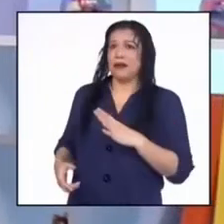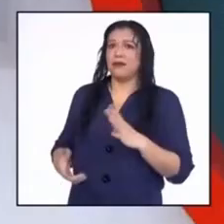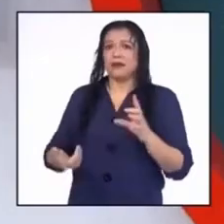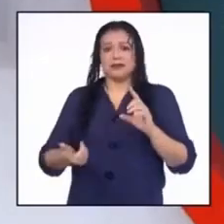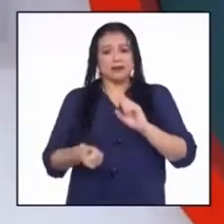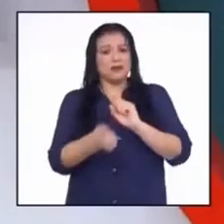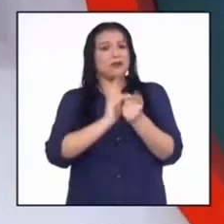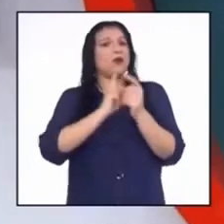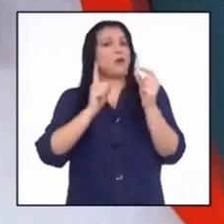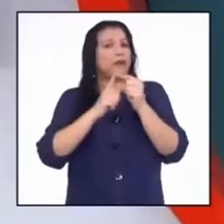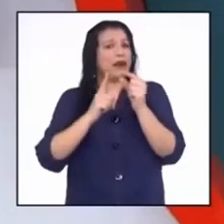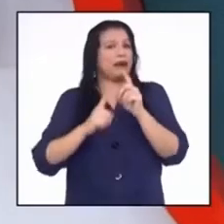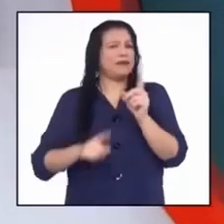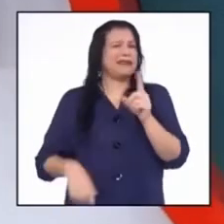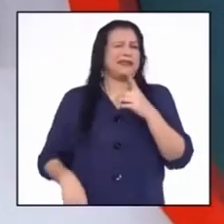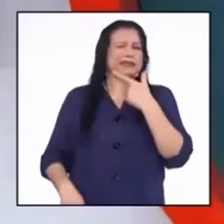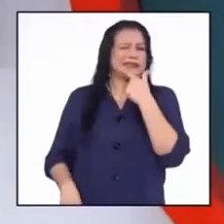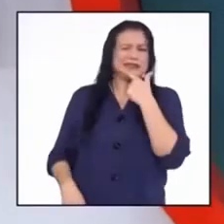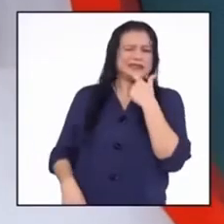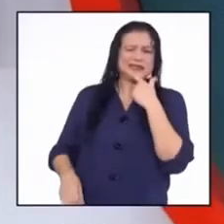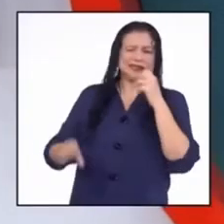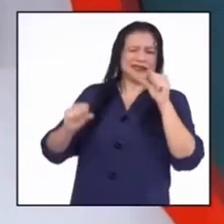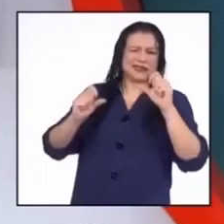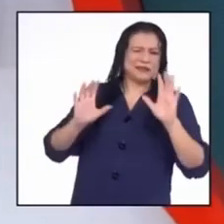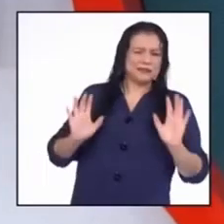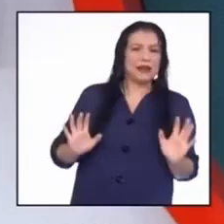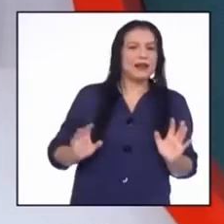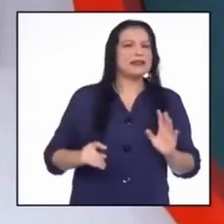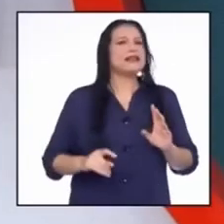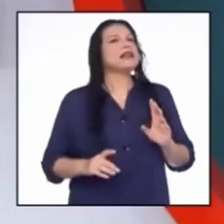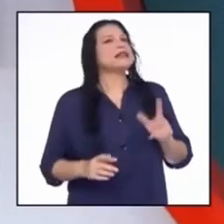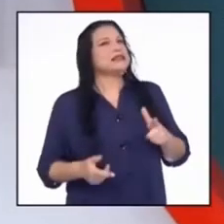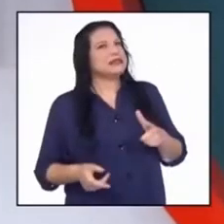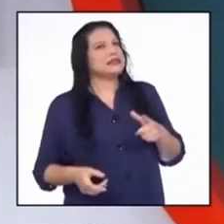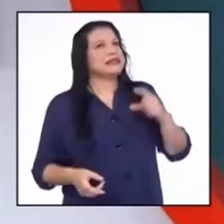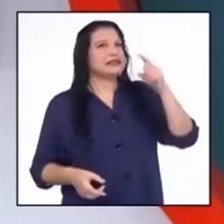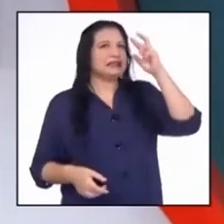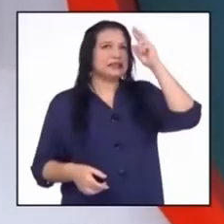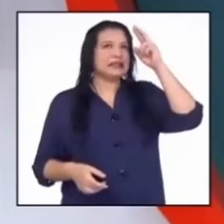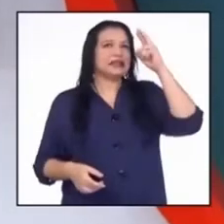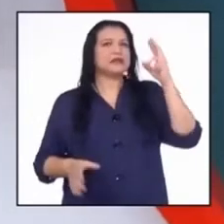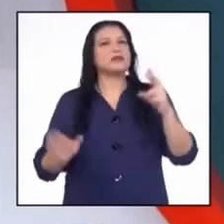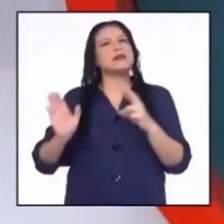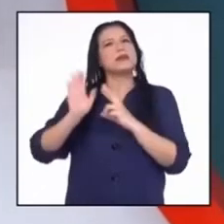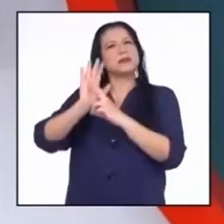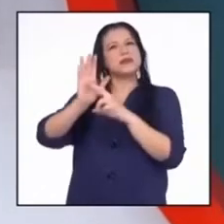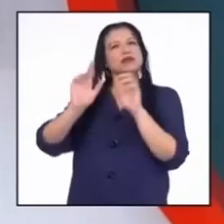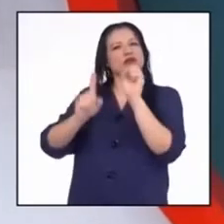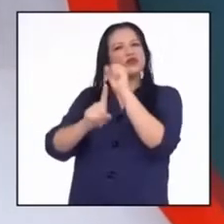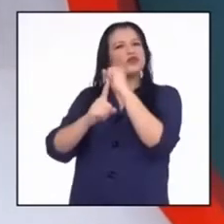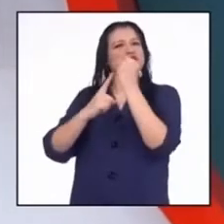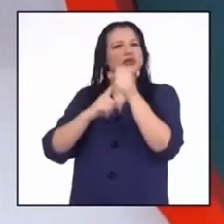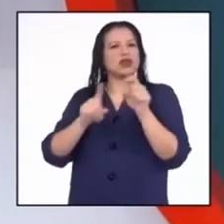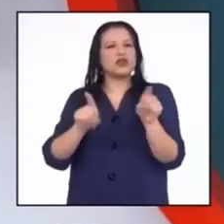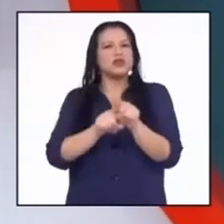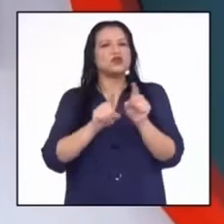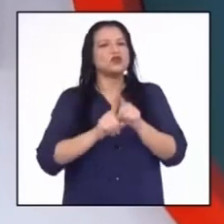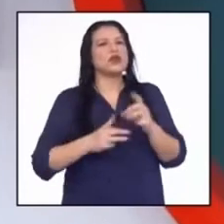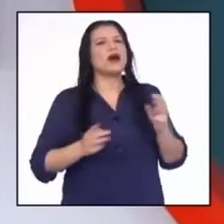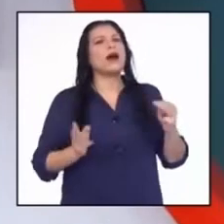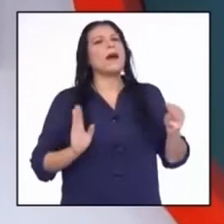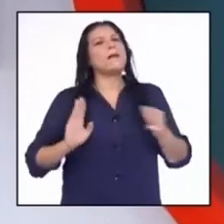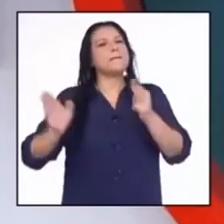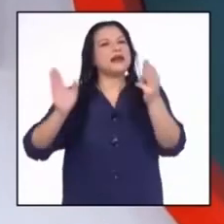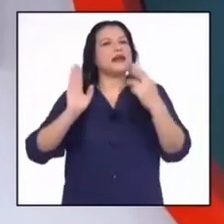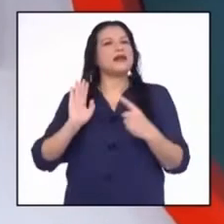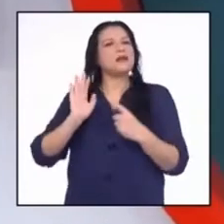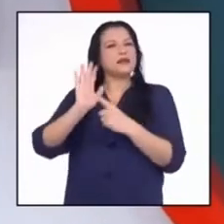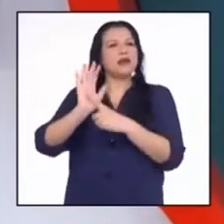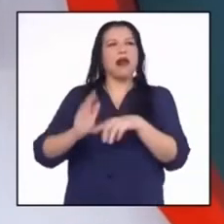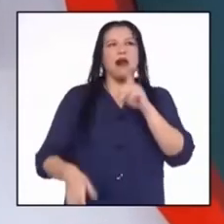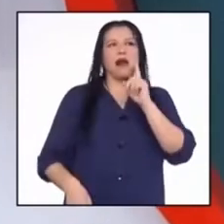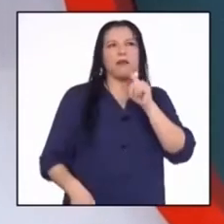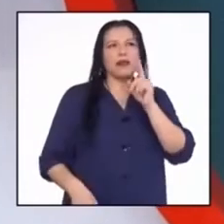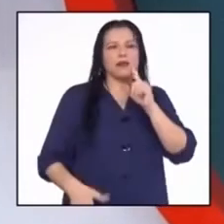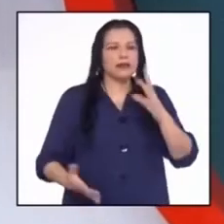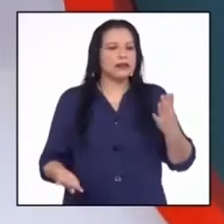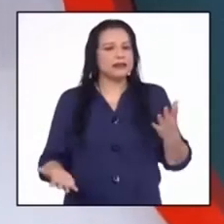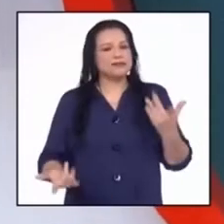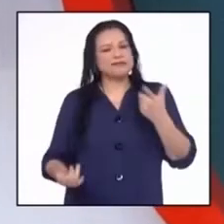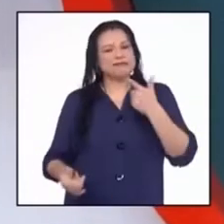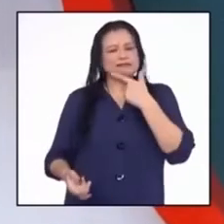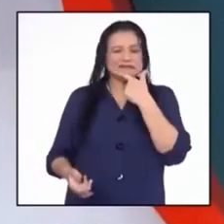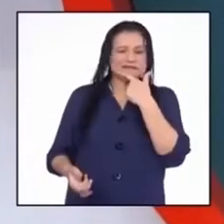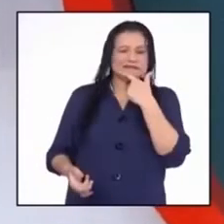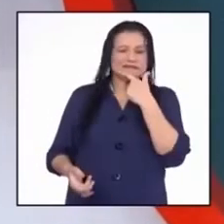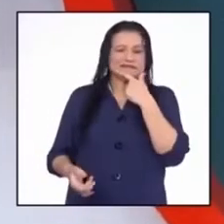jerga. Sí, ahora que lo veo, también eso de decir que una representación social es una forma de mostrarnos de mentira, quizás es un